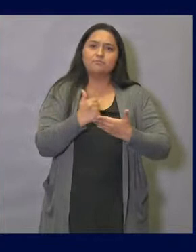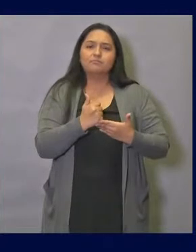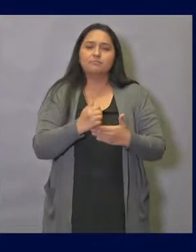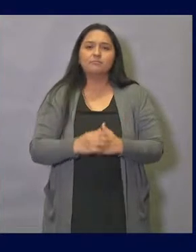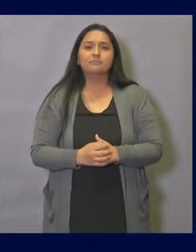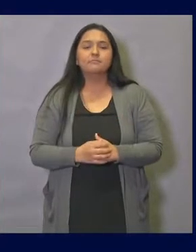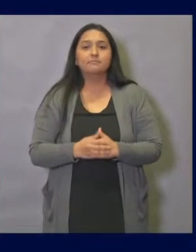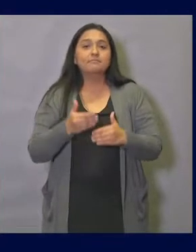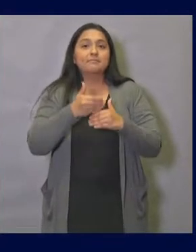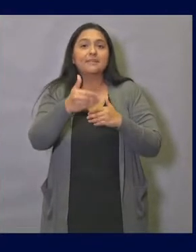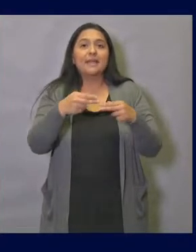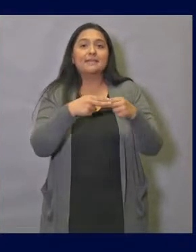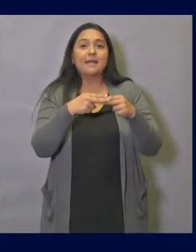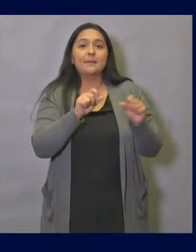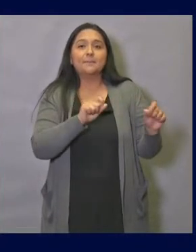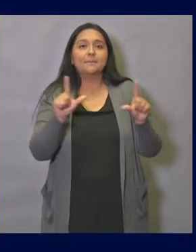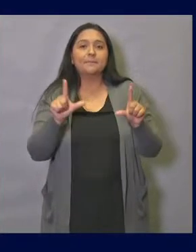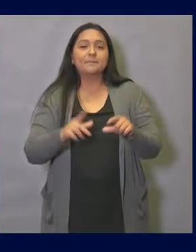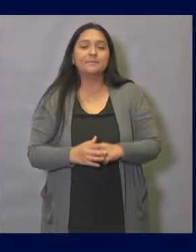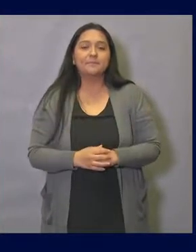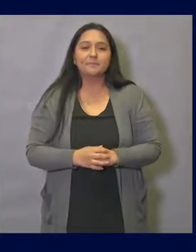Next slide, please.